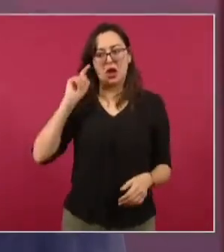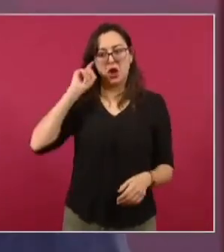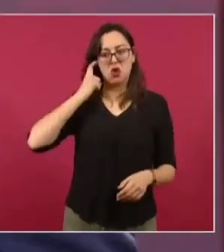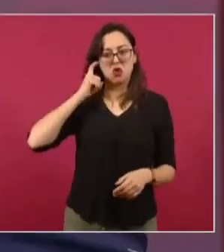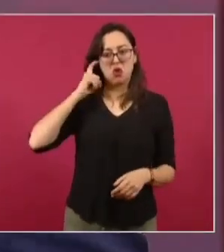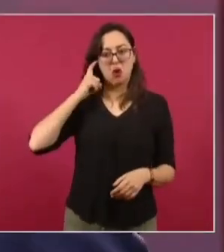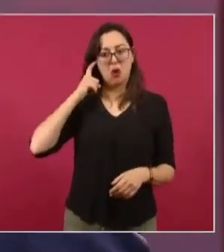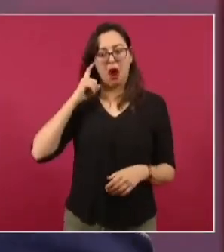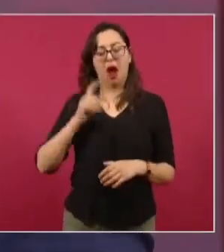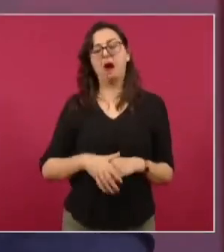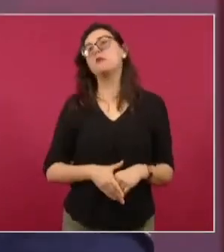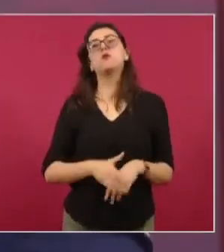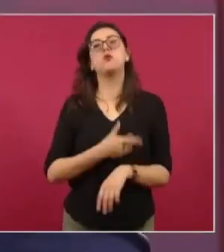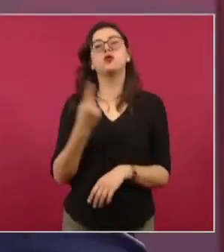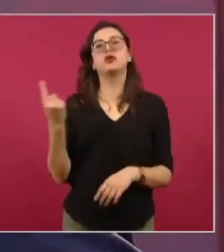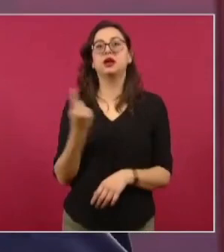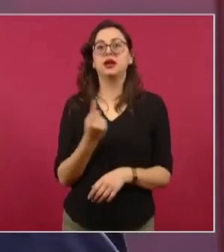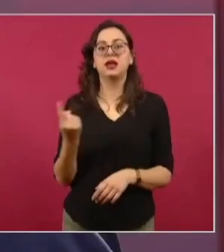es lo que